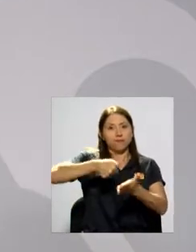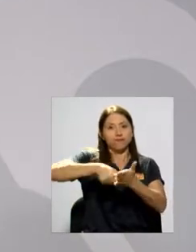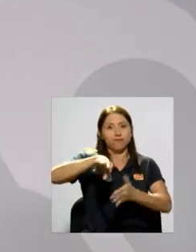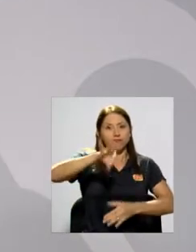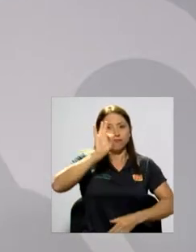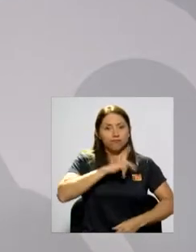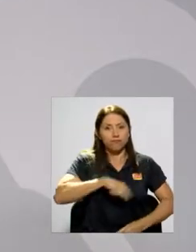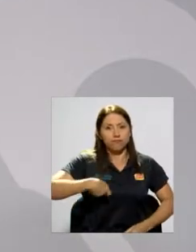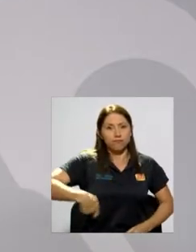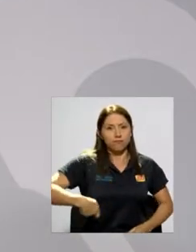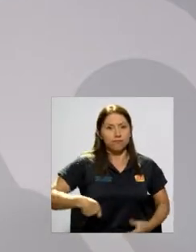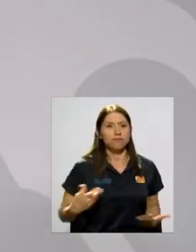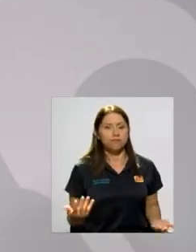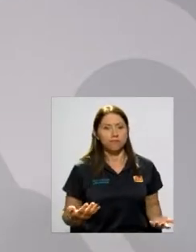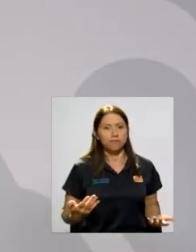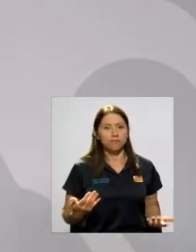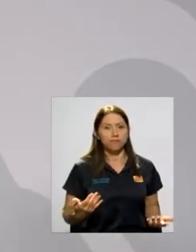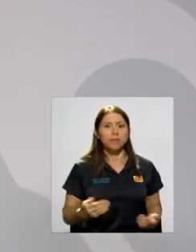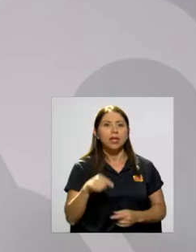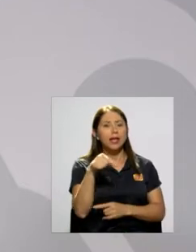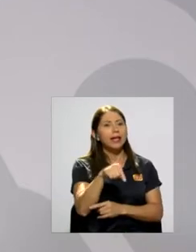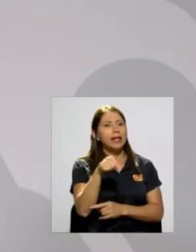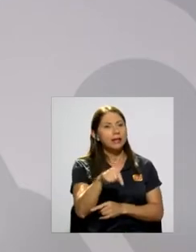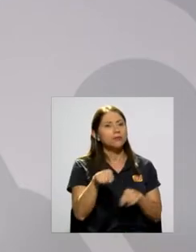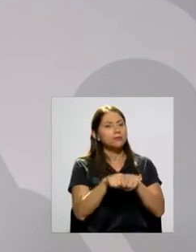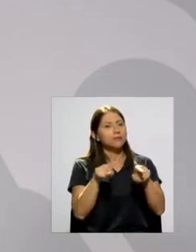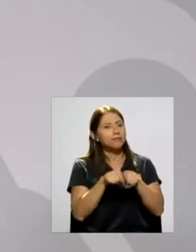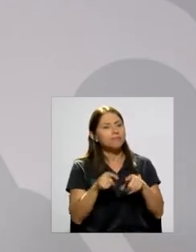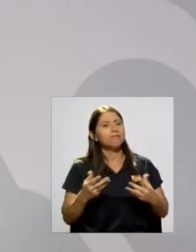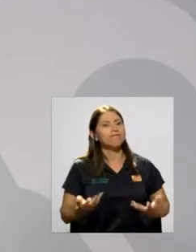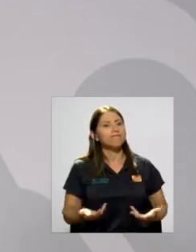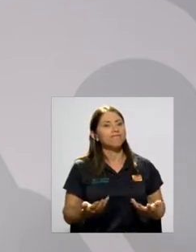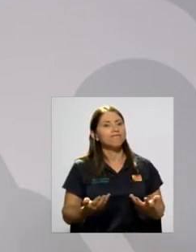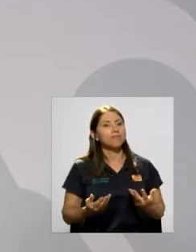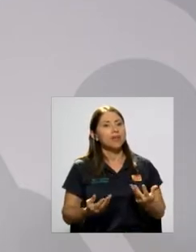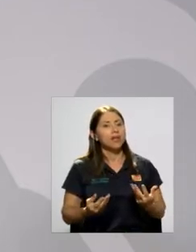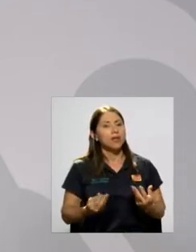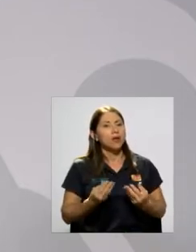qué manera eso también desdibuja un poco